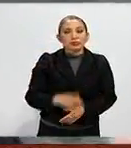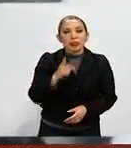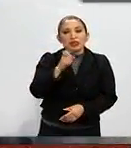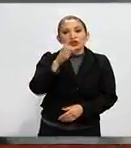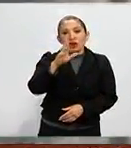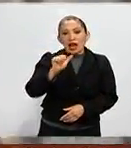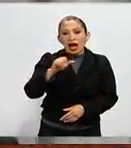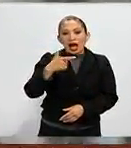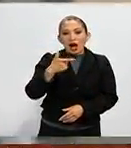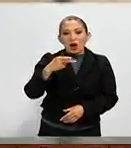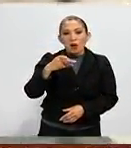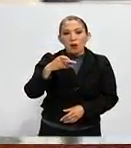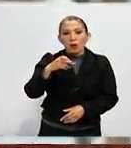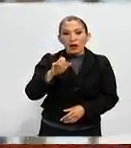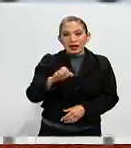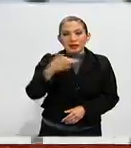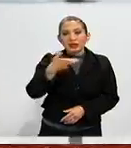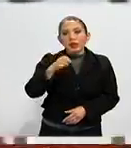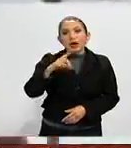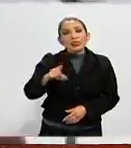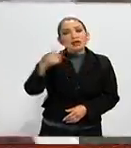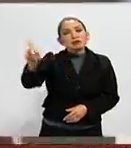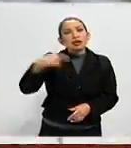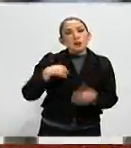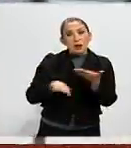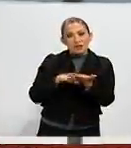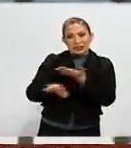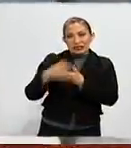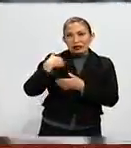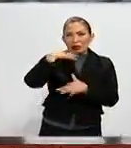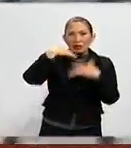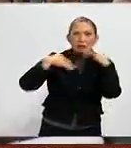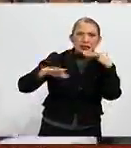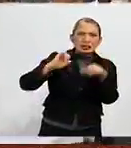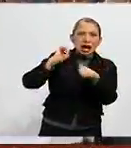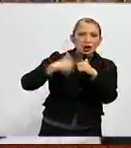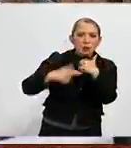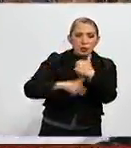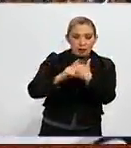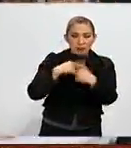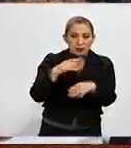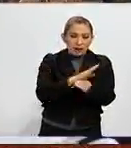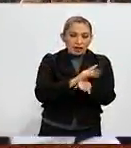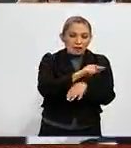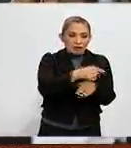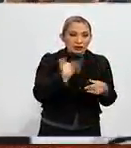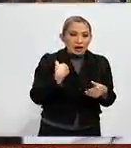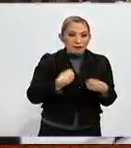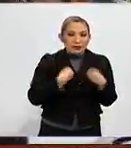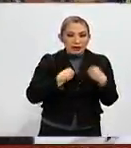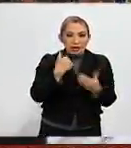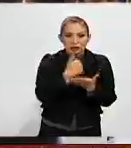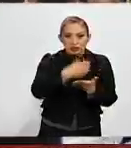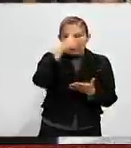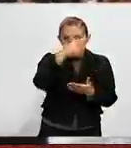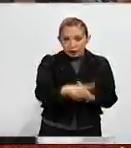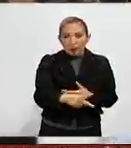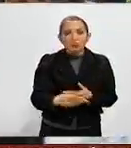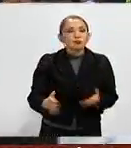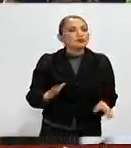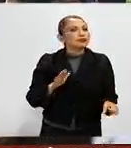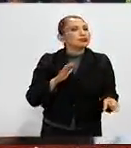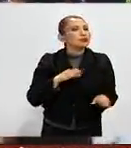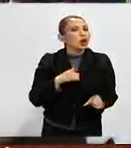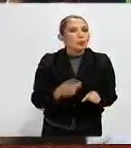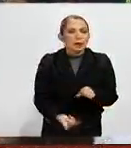Huet, como usted dice, las medidas preventivas contra la contaminación privilegian sobre todo la salud de quienes habitan aquí en la Ciudad de México.